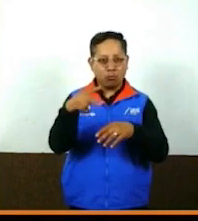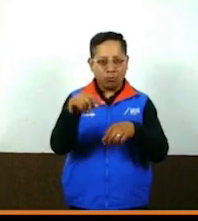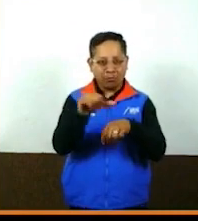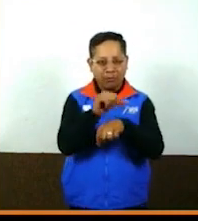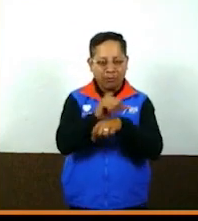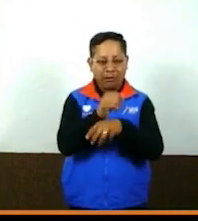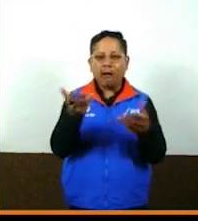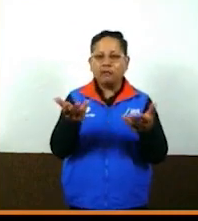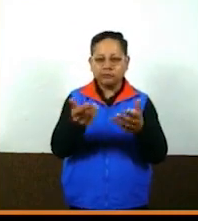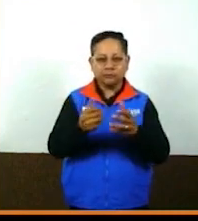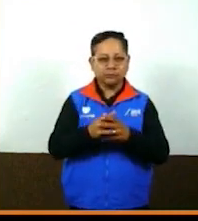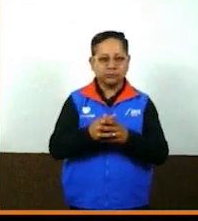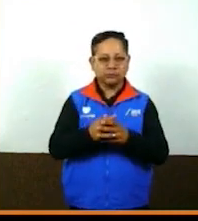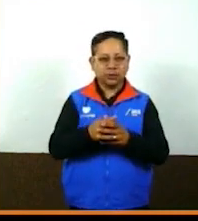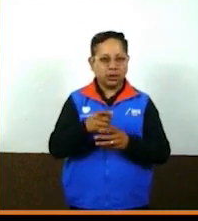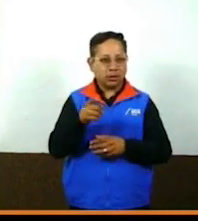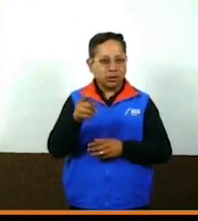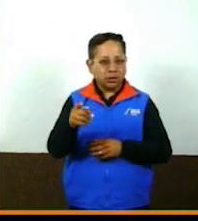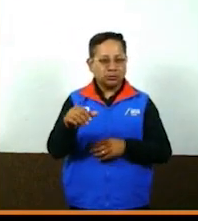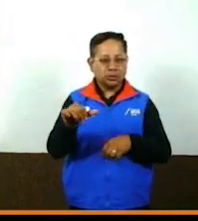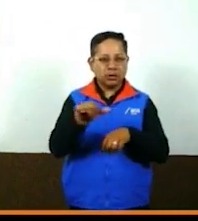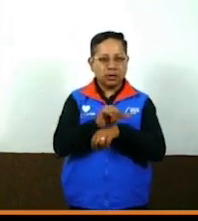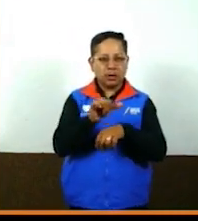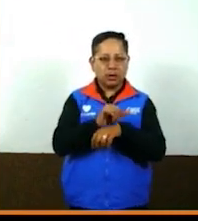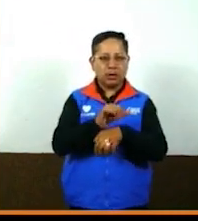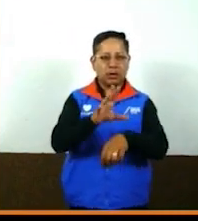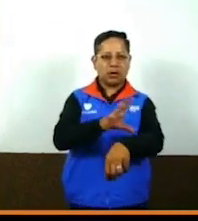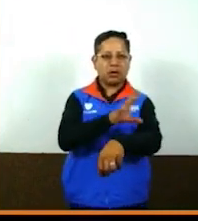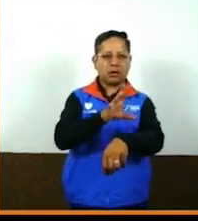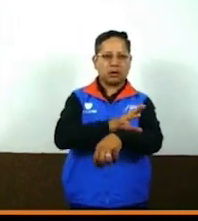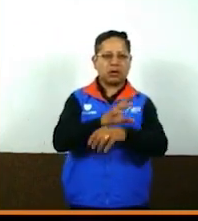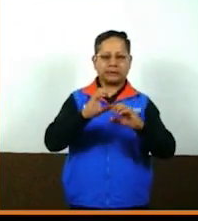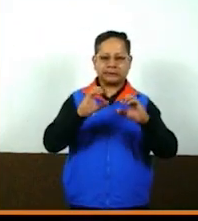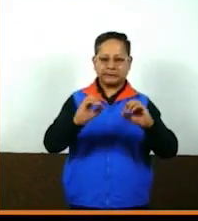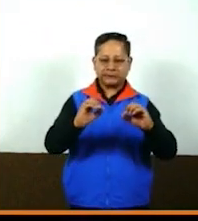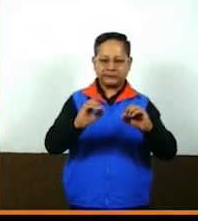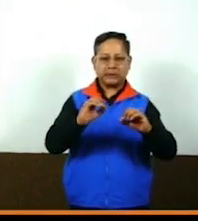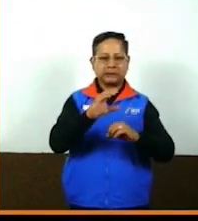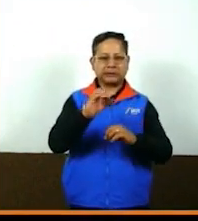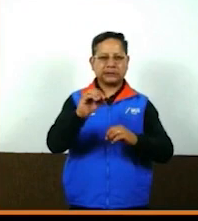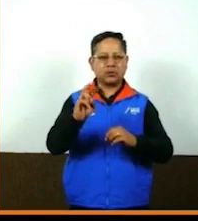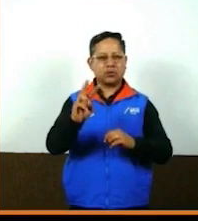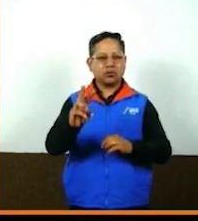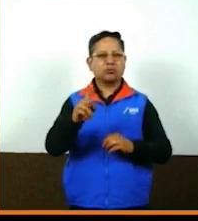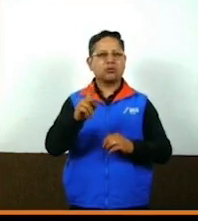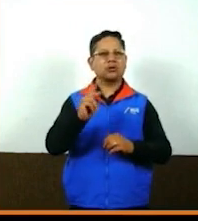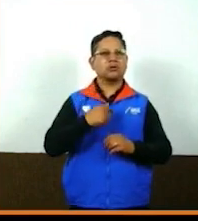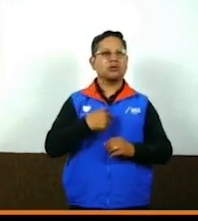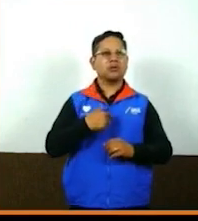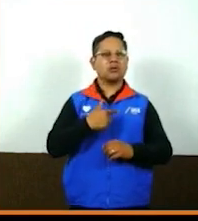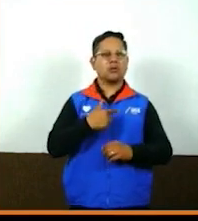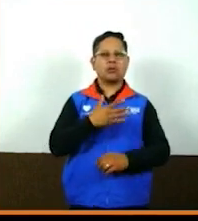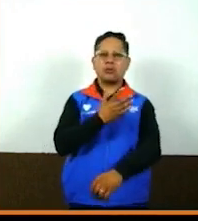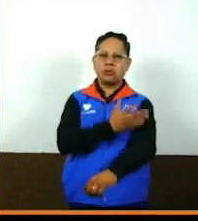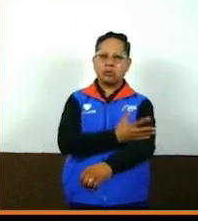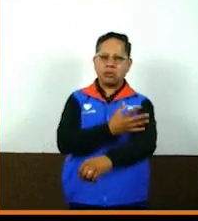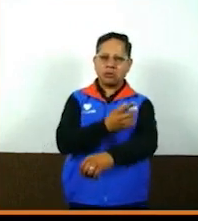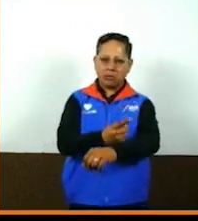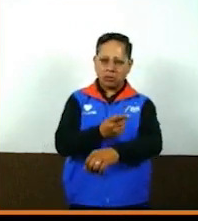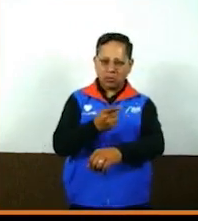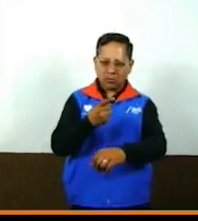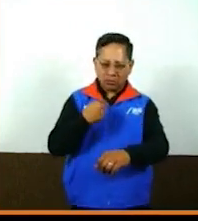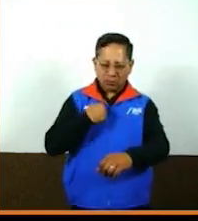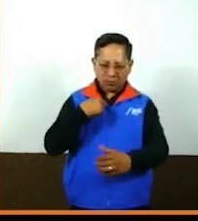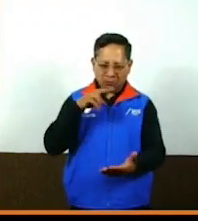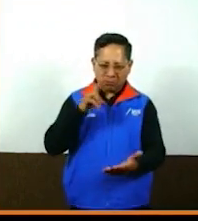¿no? Sabemos que se van a mover en un auto eléctrico y que no va a generar emisiones, ¿no? Pero también es muy importante que nuestra cadena